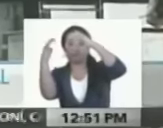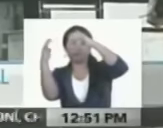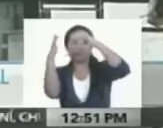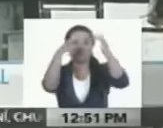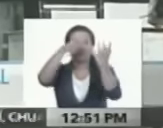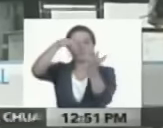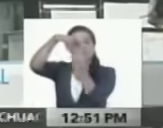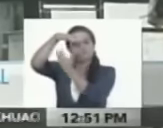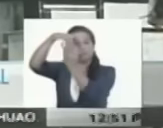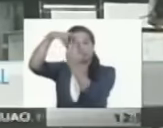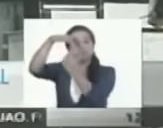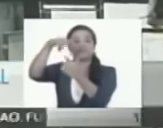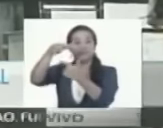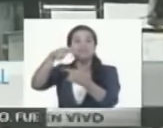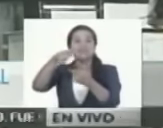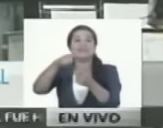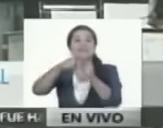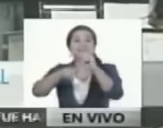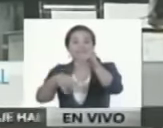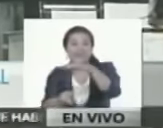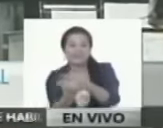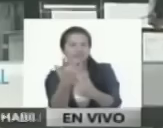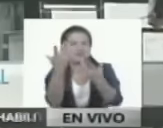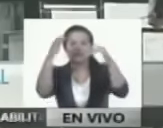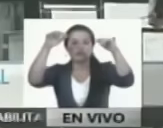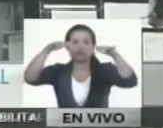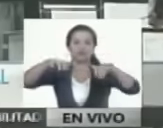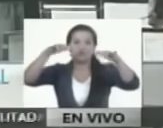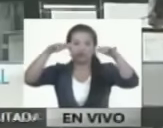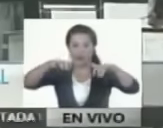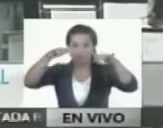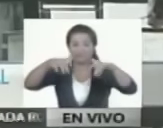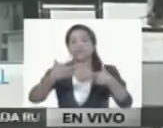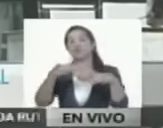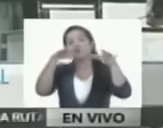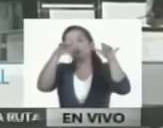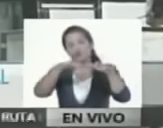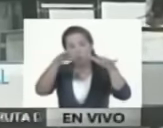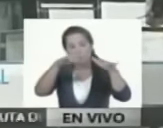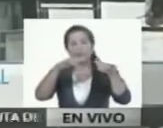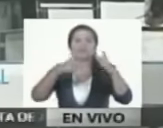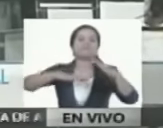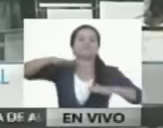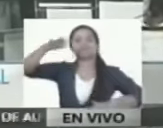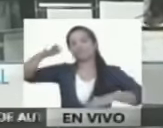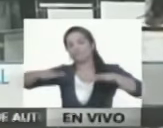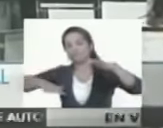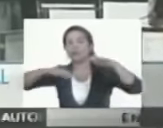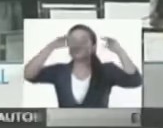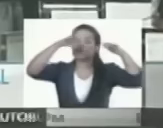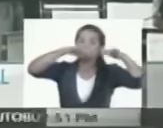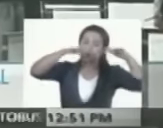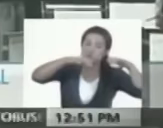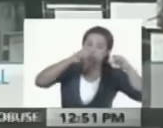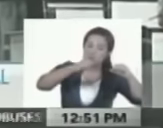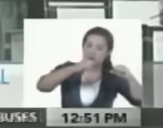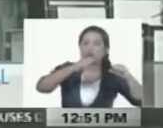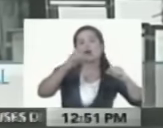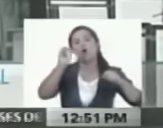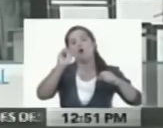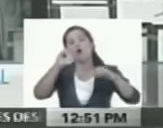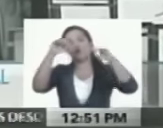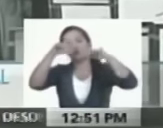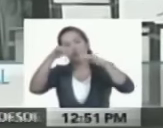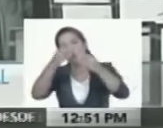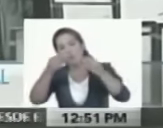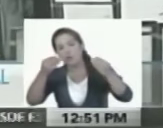Ya a esta hora nos enlazamos con la señal de Venezolana de Televisión para escuchar declaraciones de Néstor Reverol. Fuertes